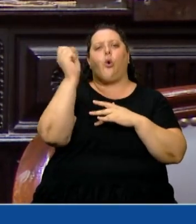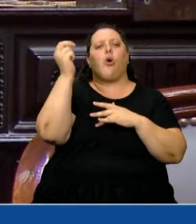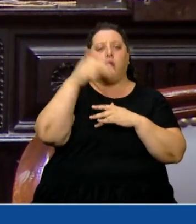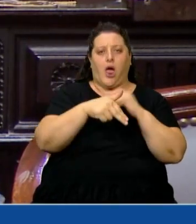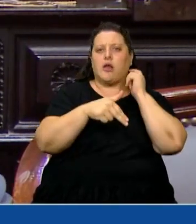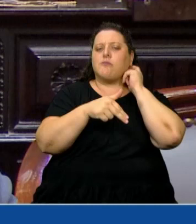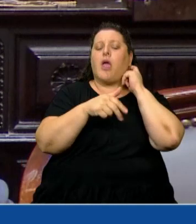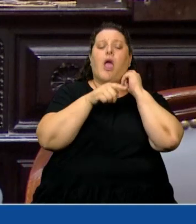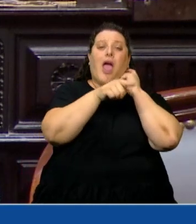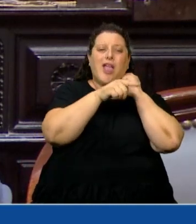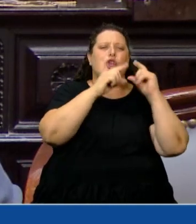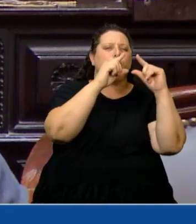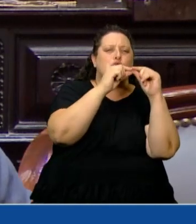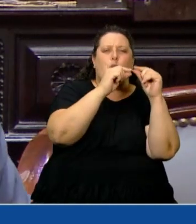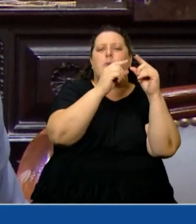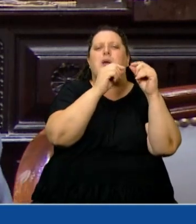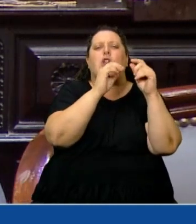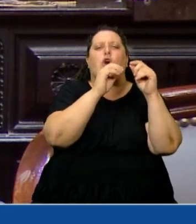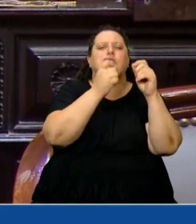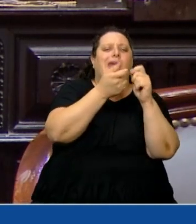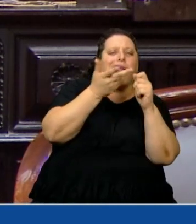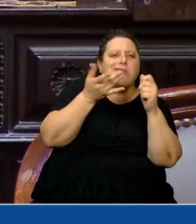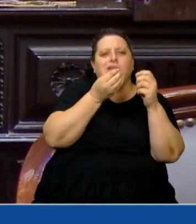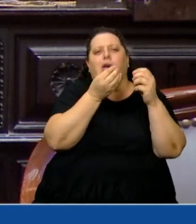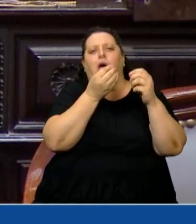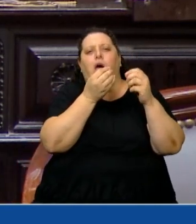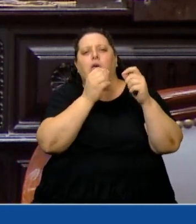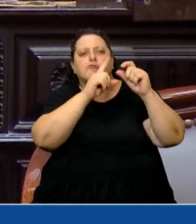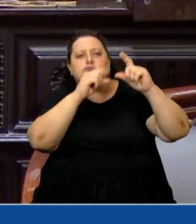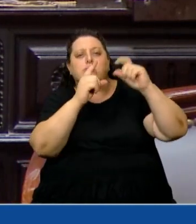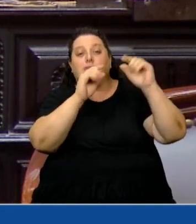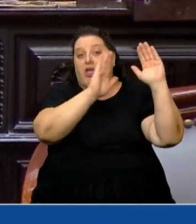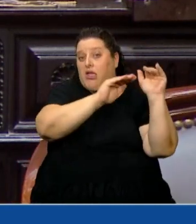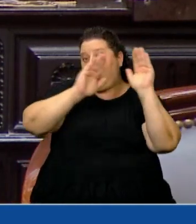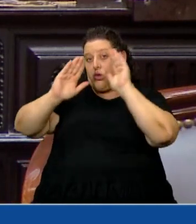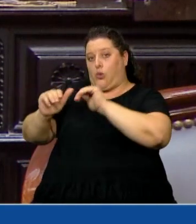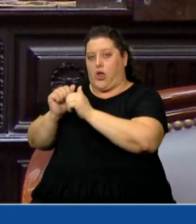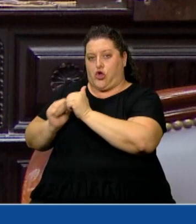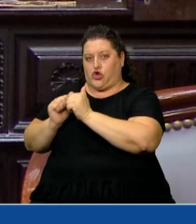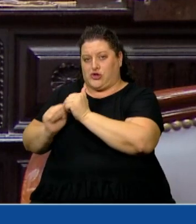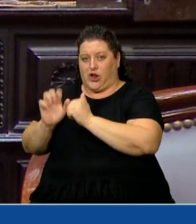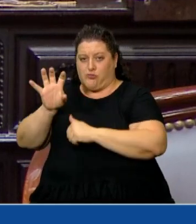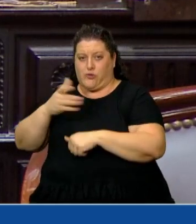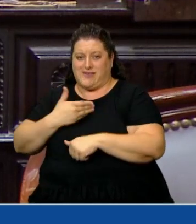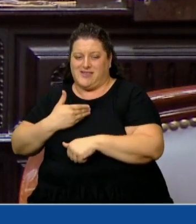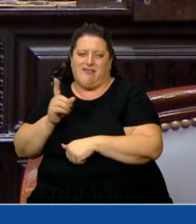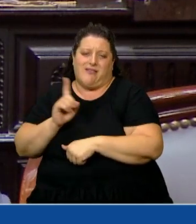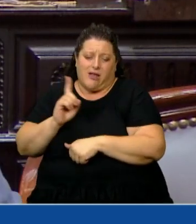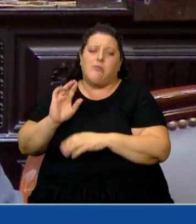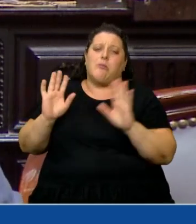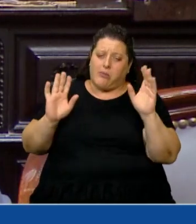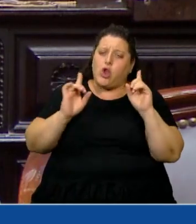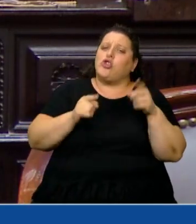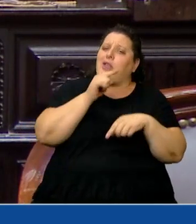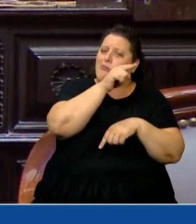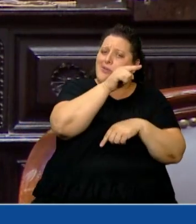obviamente a los índices que tiene hoy Rosario de Santa Fe, pero también es un punto neurálgico. No podemos explicar lo que